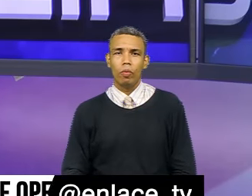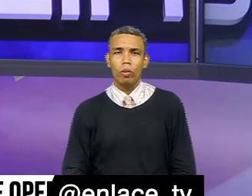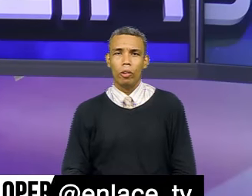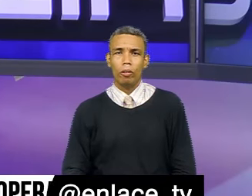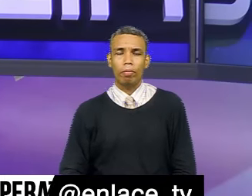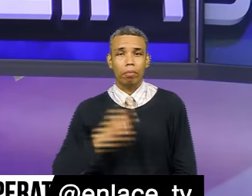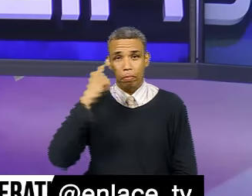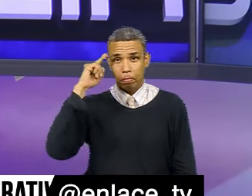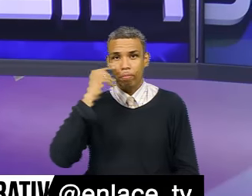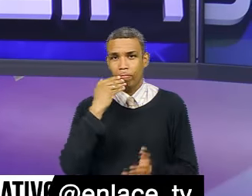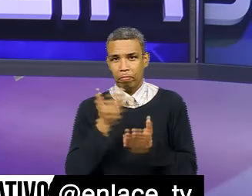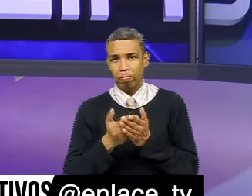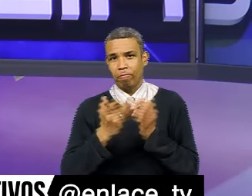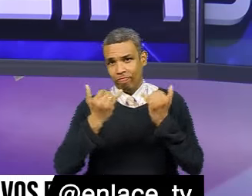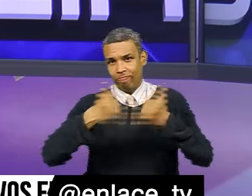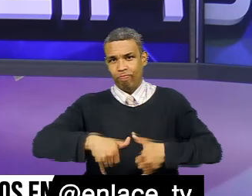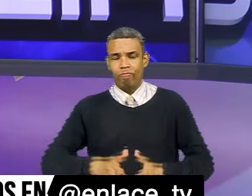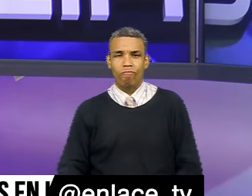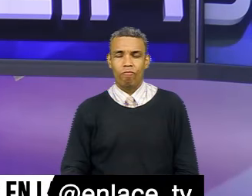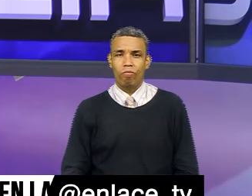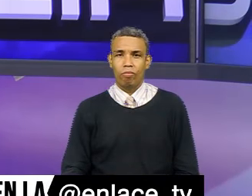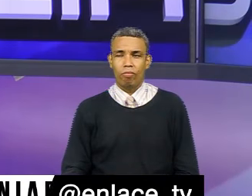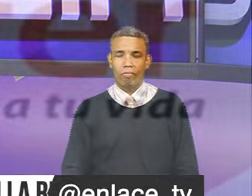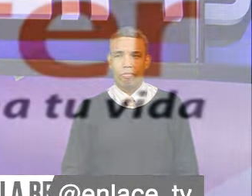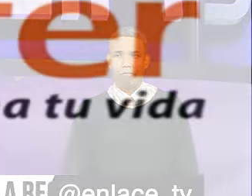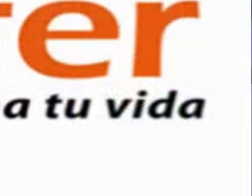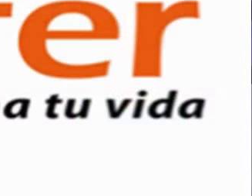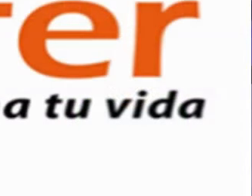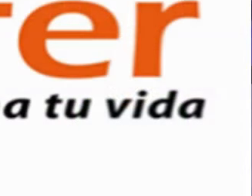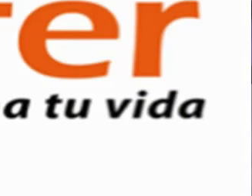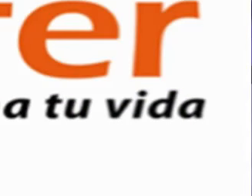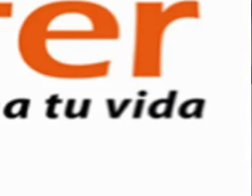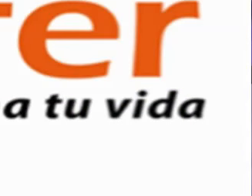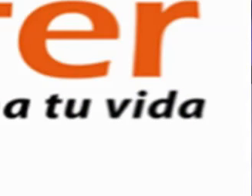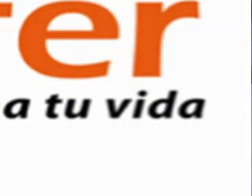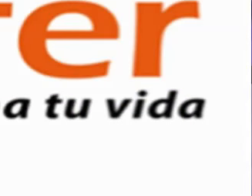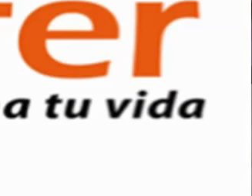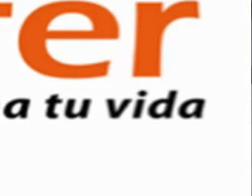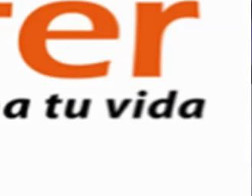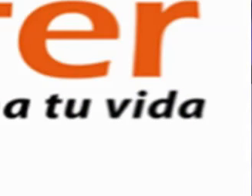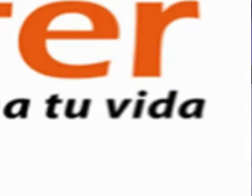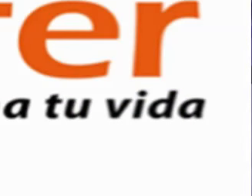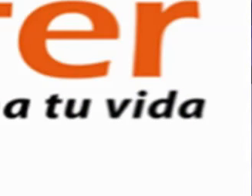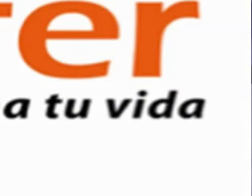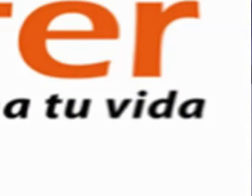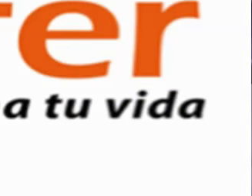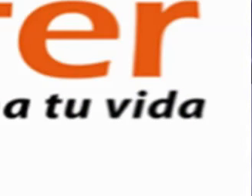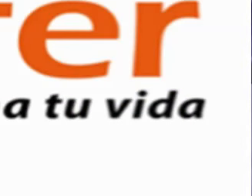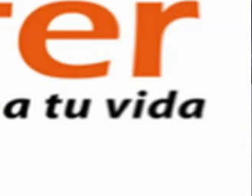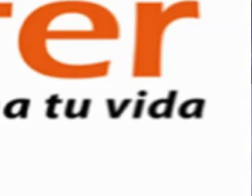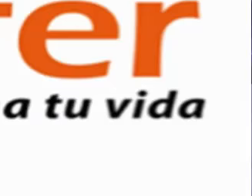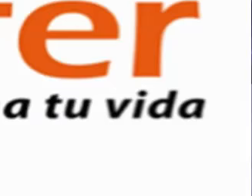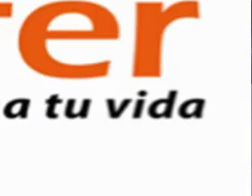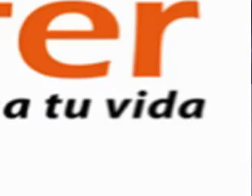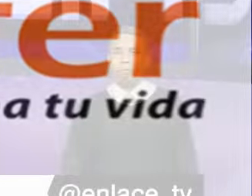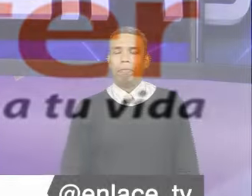Sarita, gracias. De esta manera también hemos llegado al final de esta emisión, pero antes de despedirnos, recuerde, materiales eléctricos, Electrofer, ilumina tu